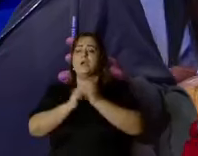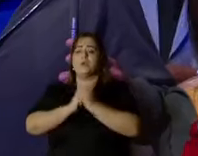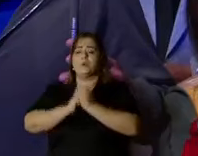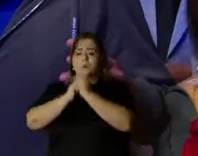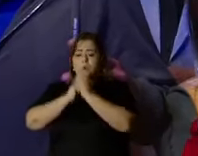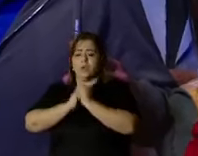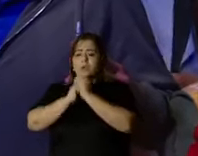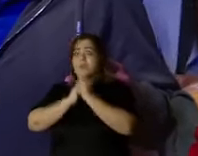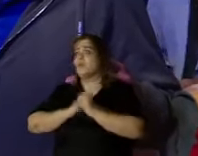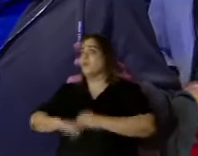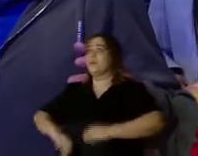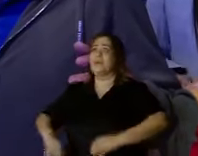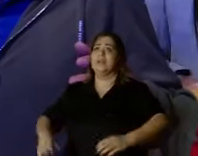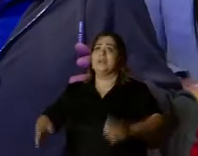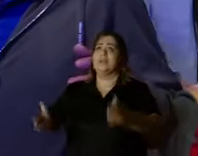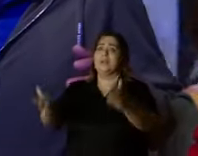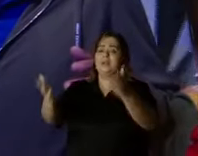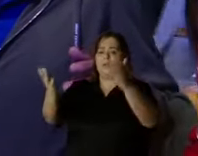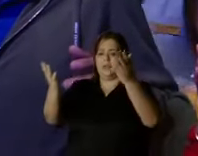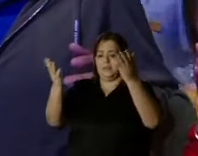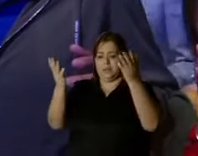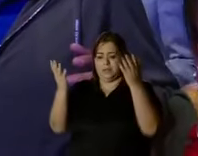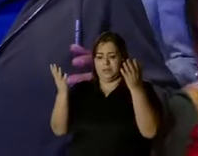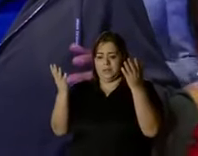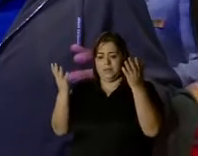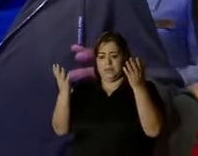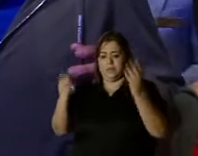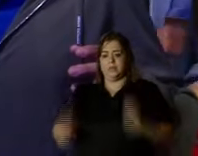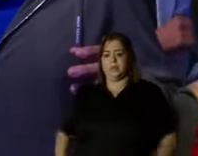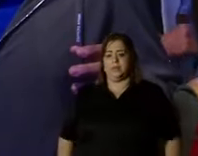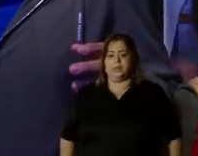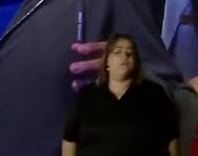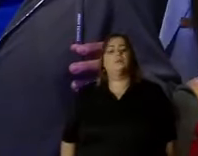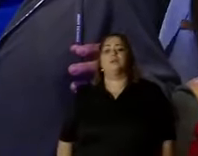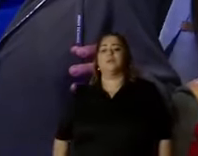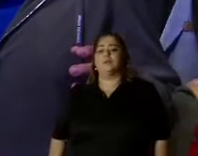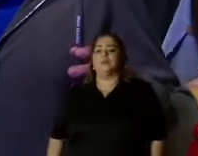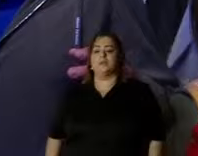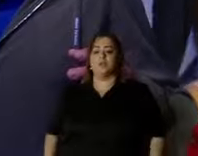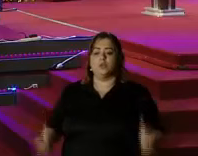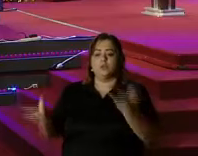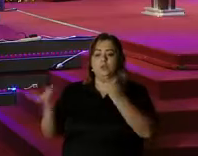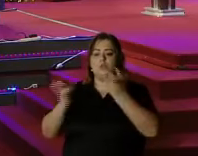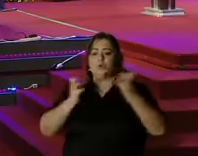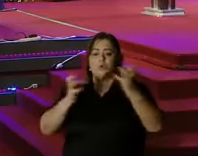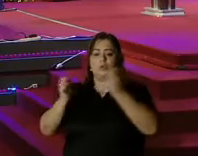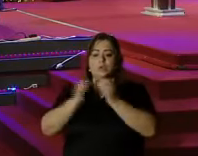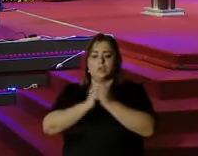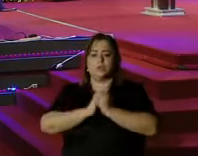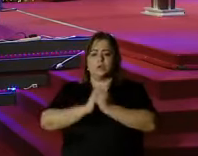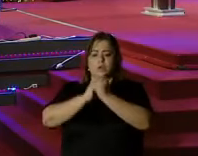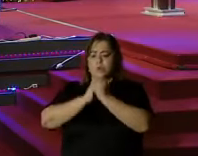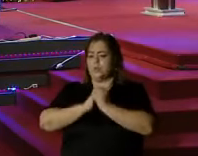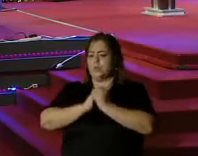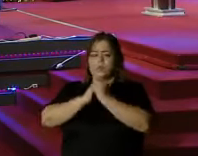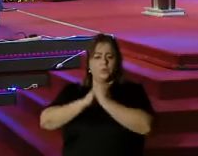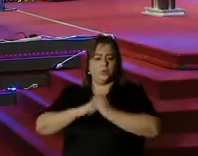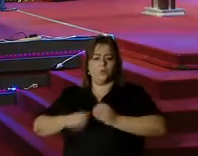Adora, adora, adora, adora. Sere vegeta, rababa. Yo quiero